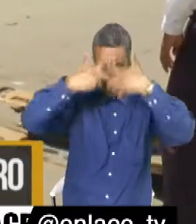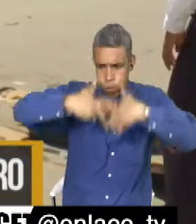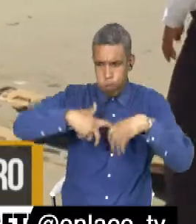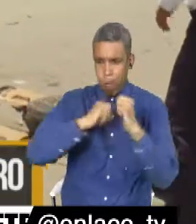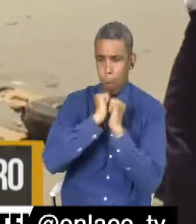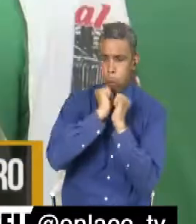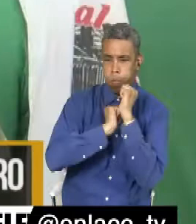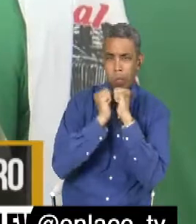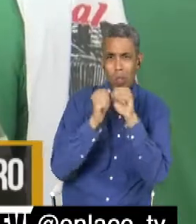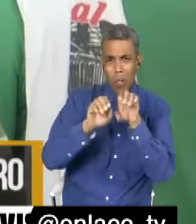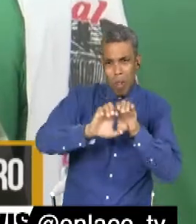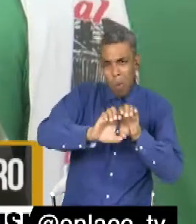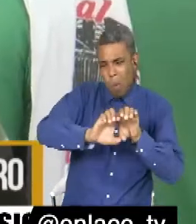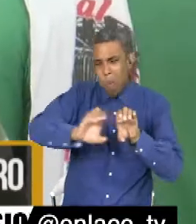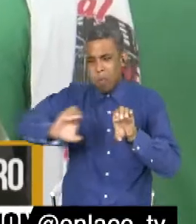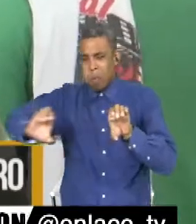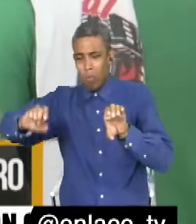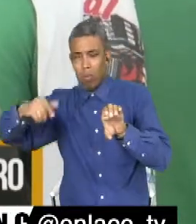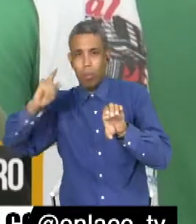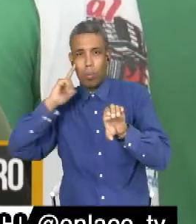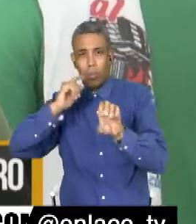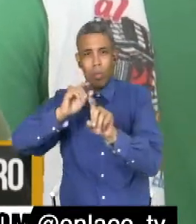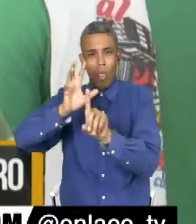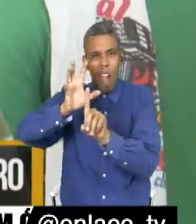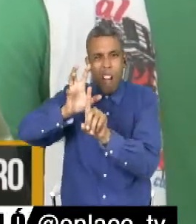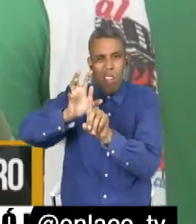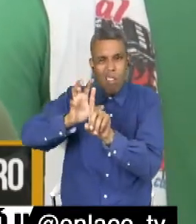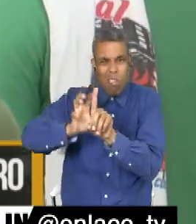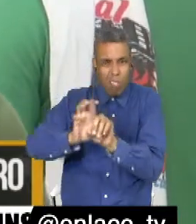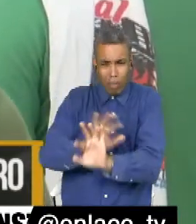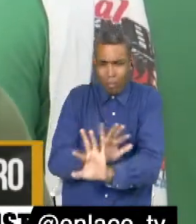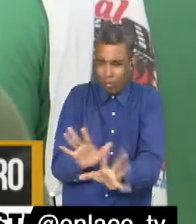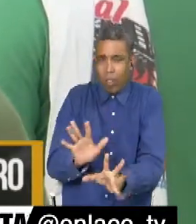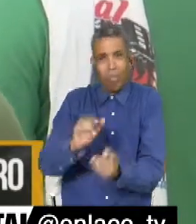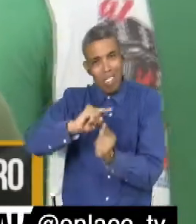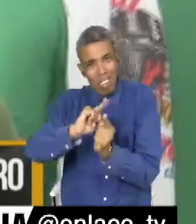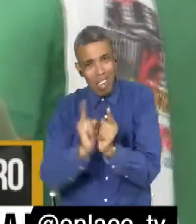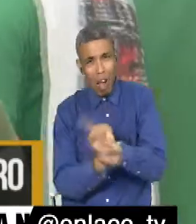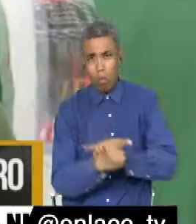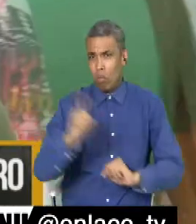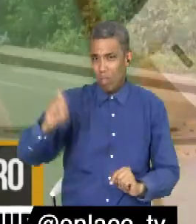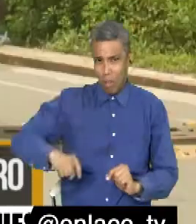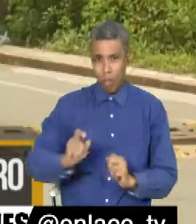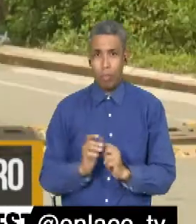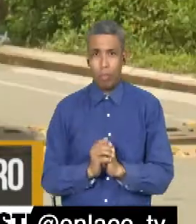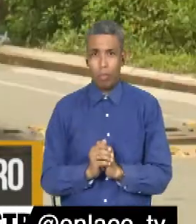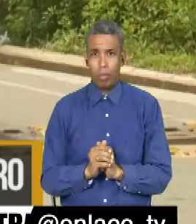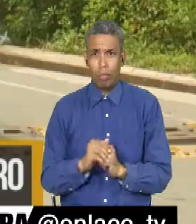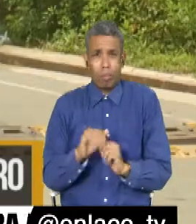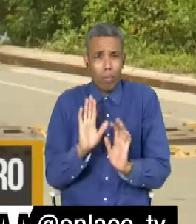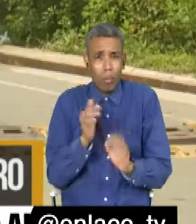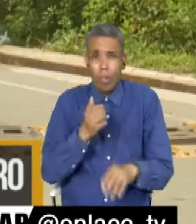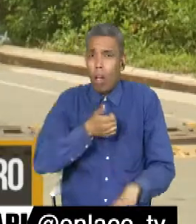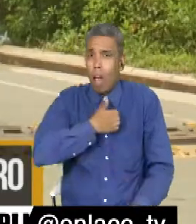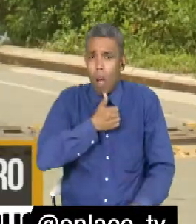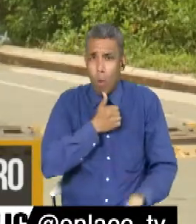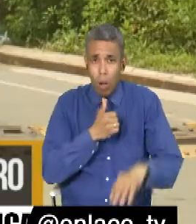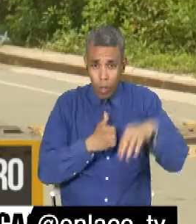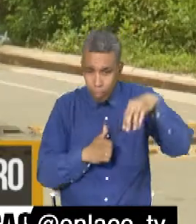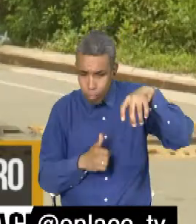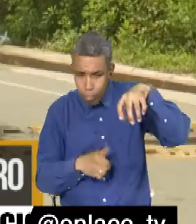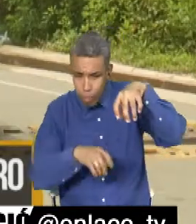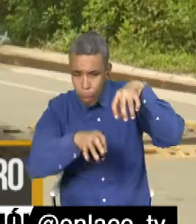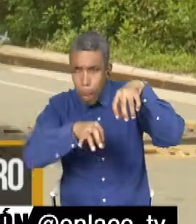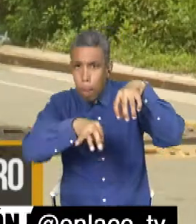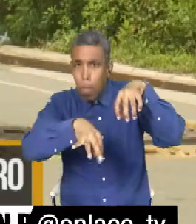esa tubería es obsoleta, ya hay que cambiarla, ¿sí? Porque a cada nada se nos va el agua. Ellos aseguran que Ecopetrol y las